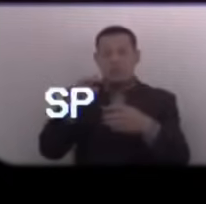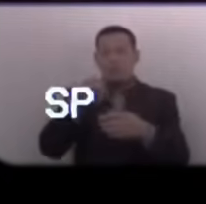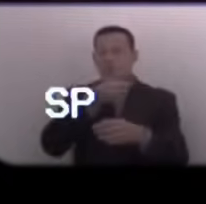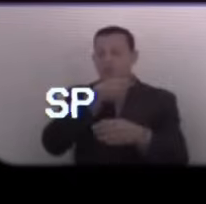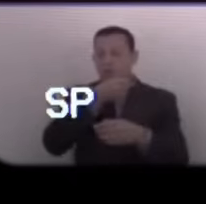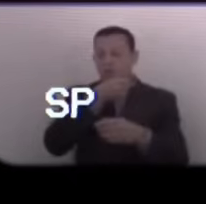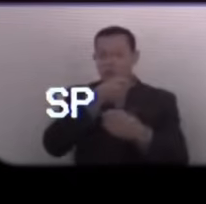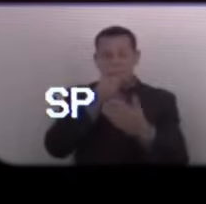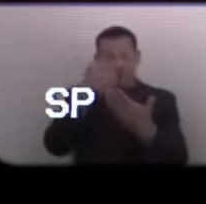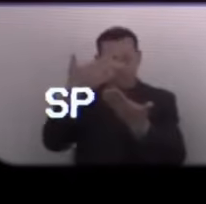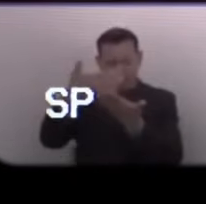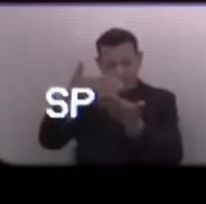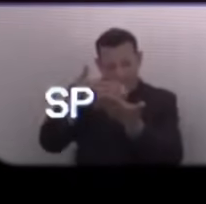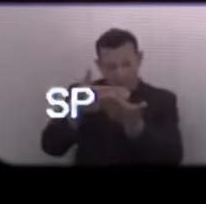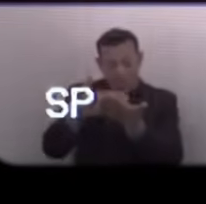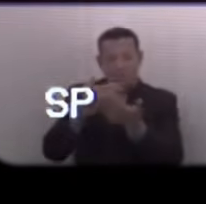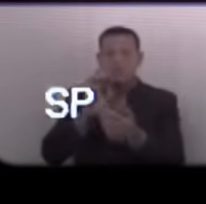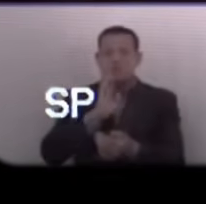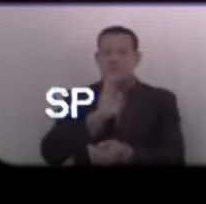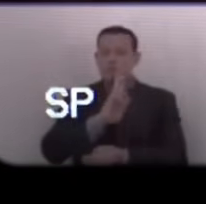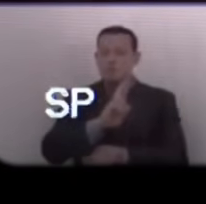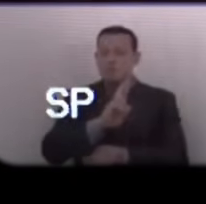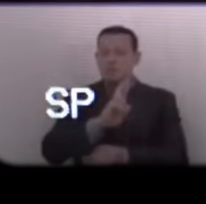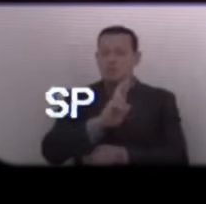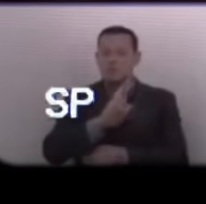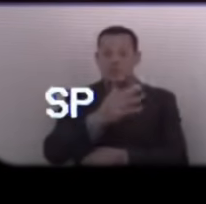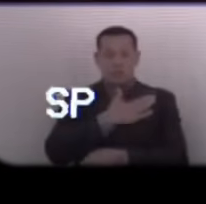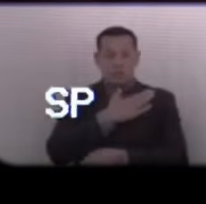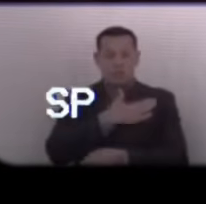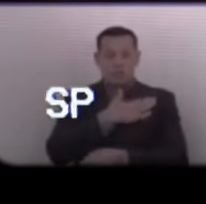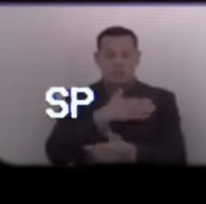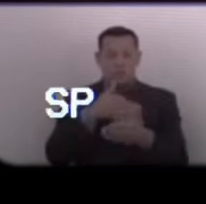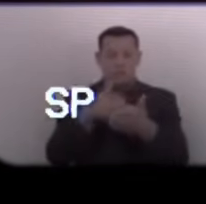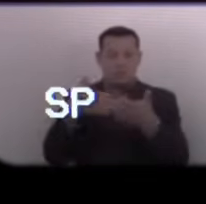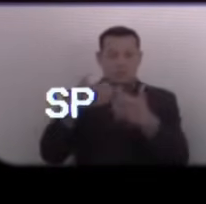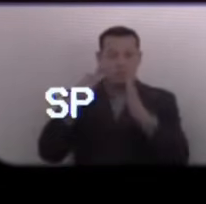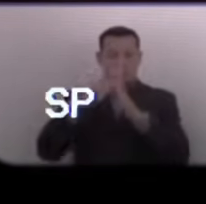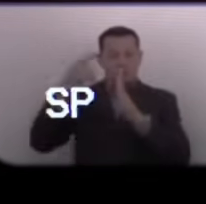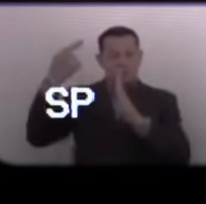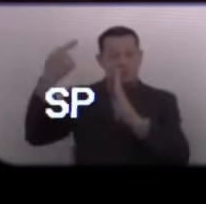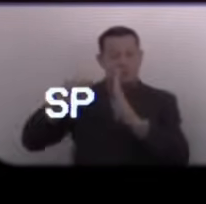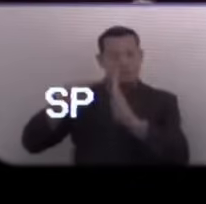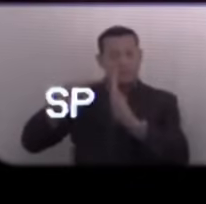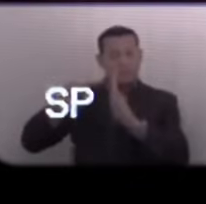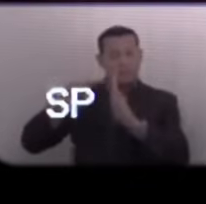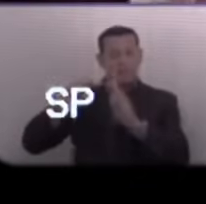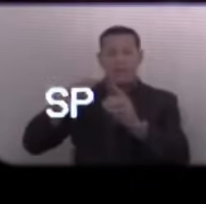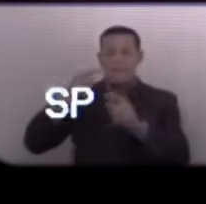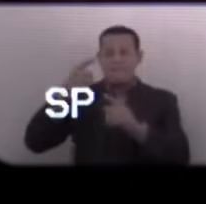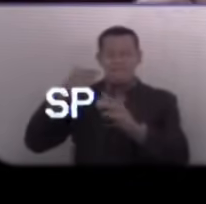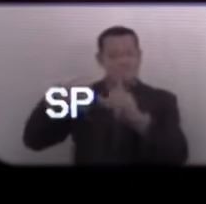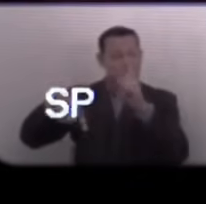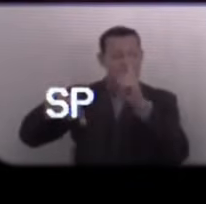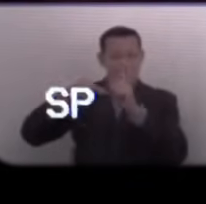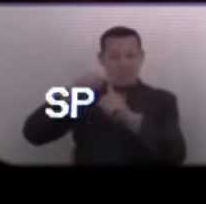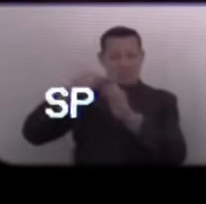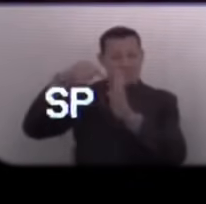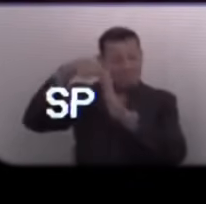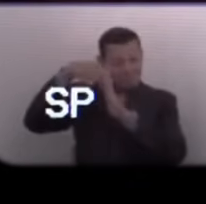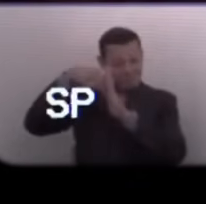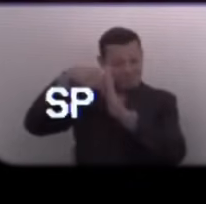informe detallado de los resultados que se han tenido a partir del régimen de excepción. Más allá de un simple